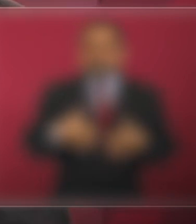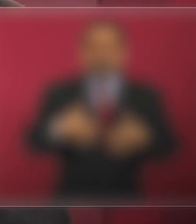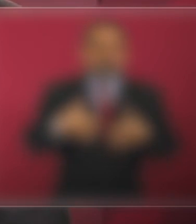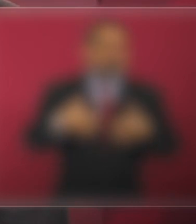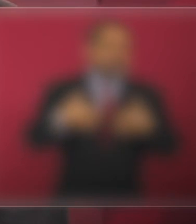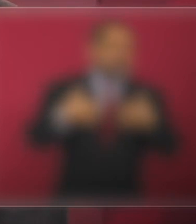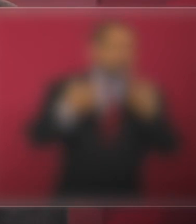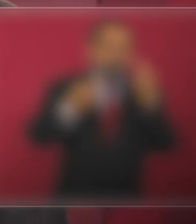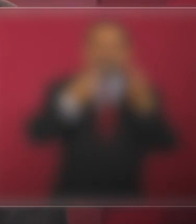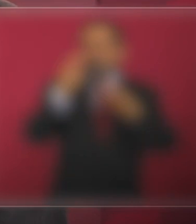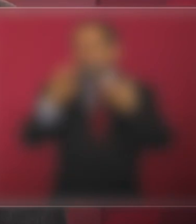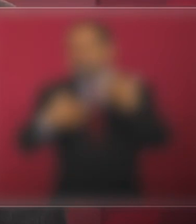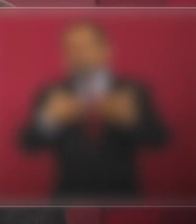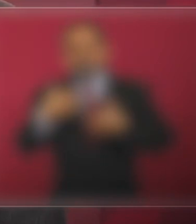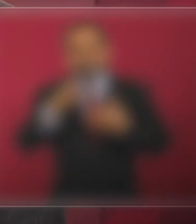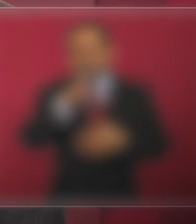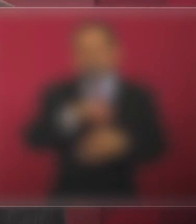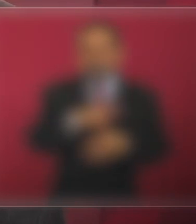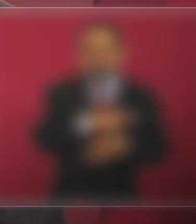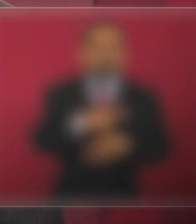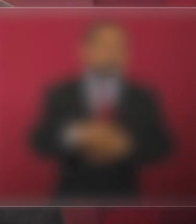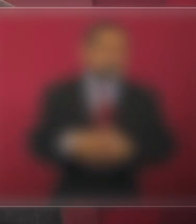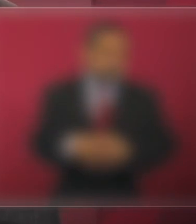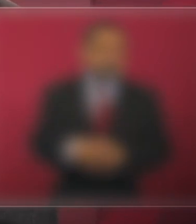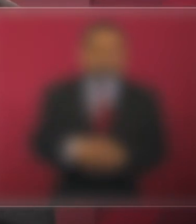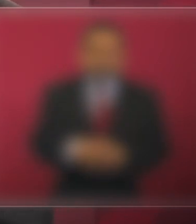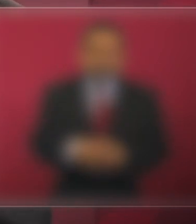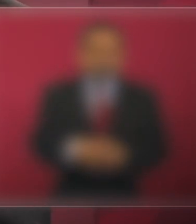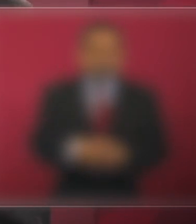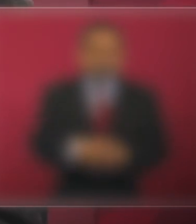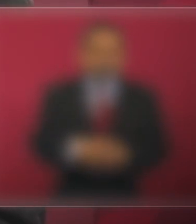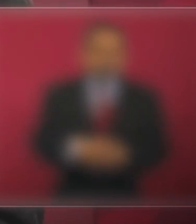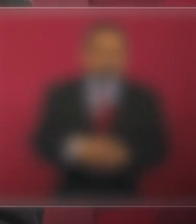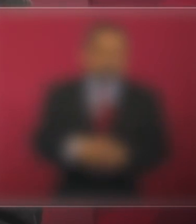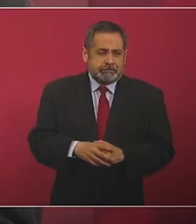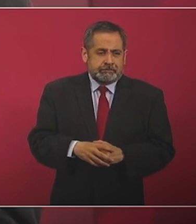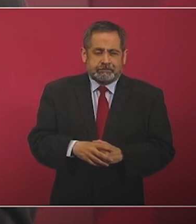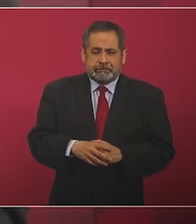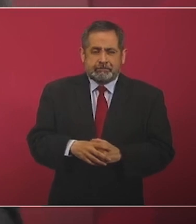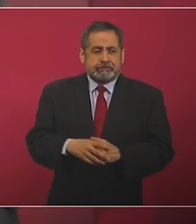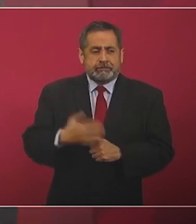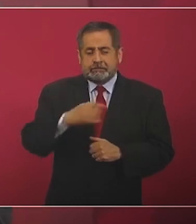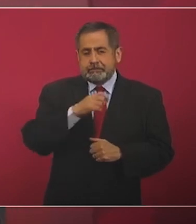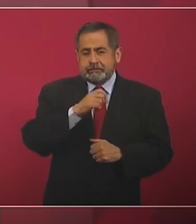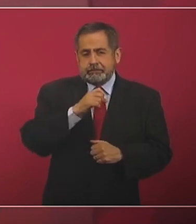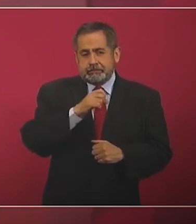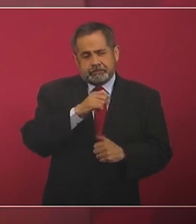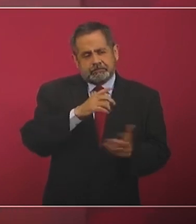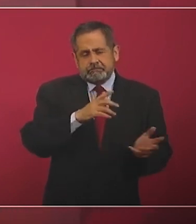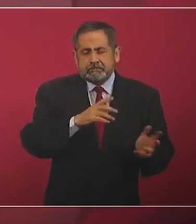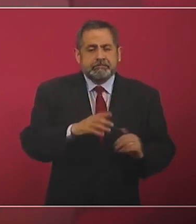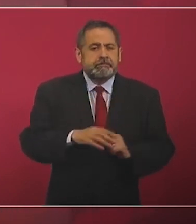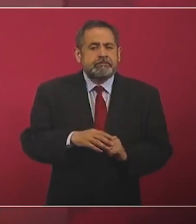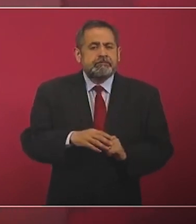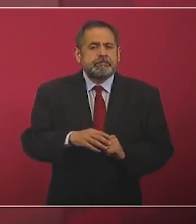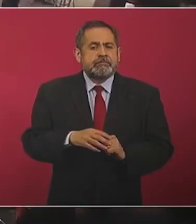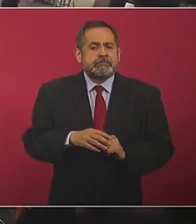sus opositores, por lo que celebró la franqueza con la que en estos días se han conducido. Ha ayudado también